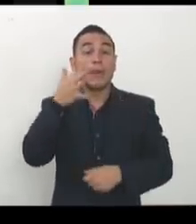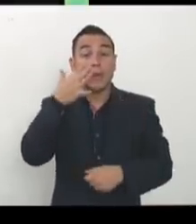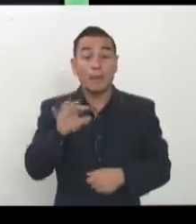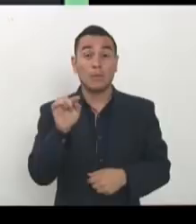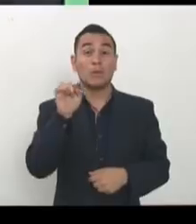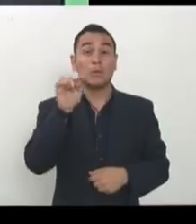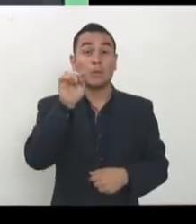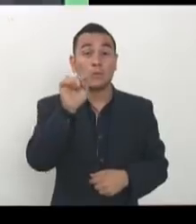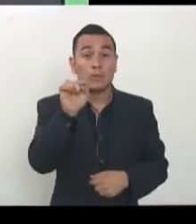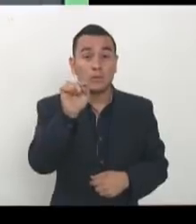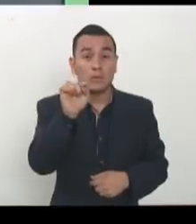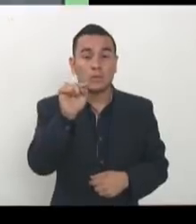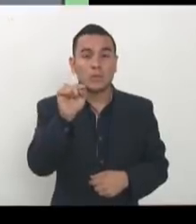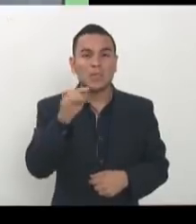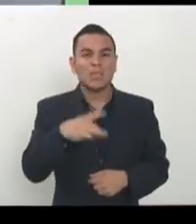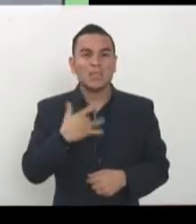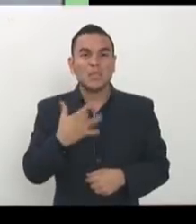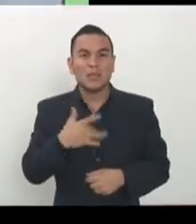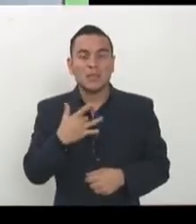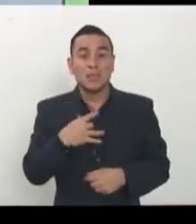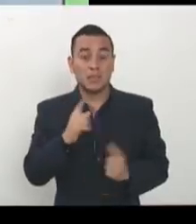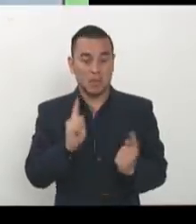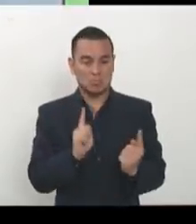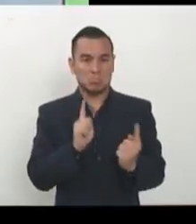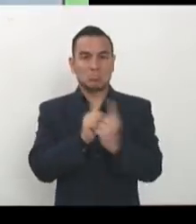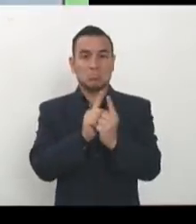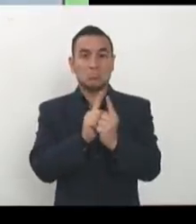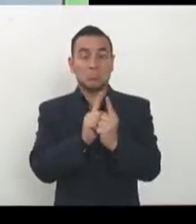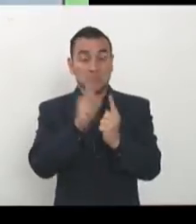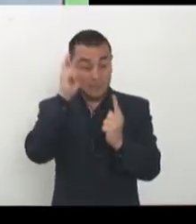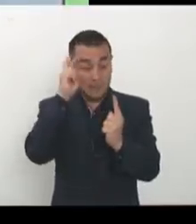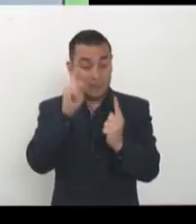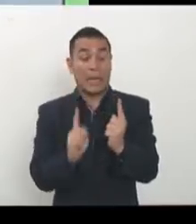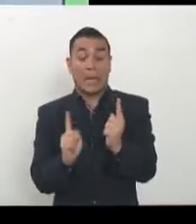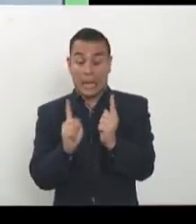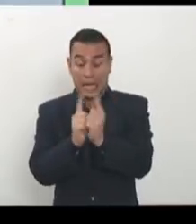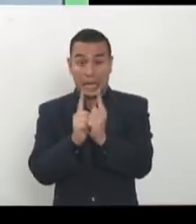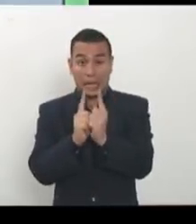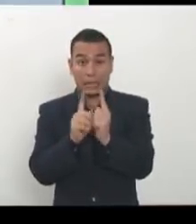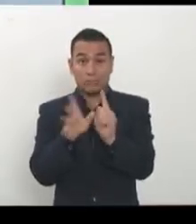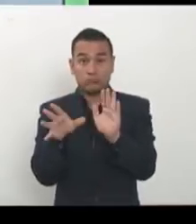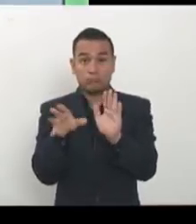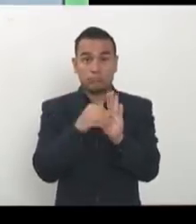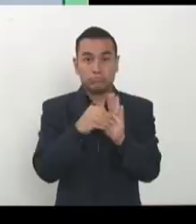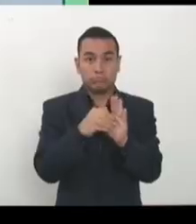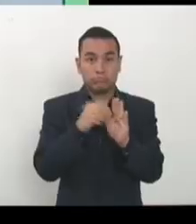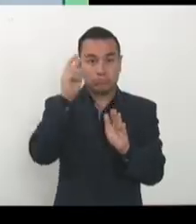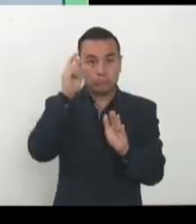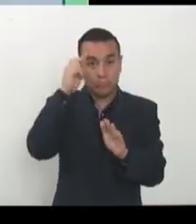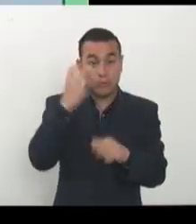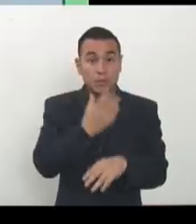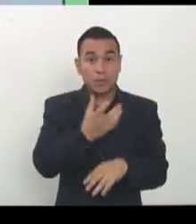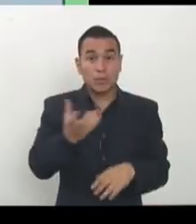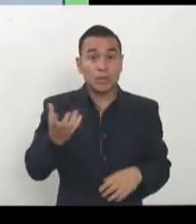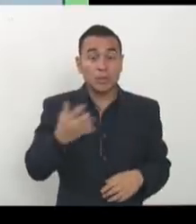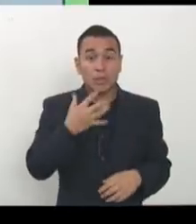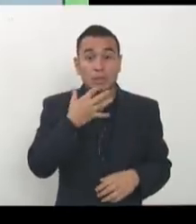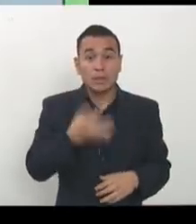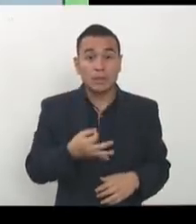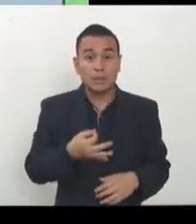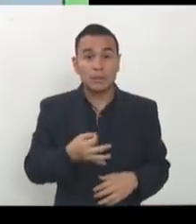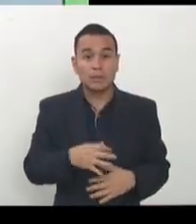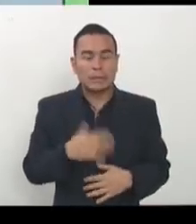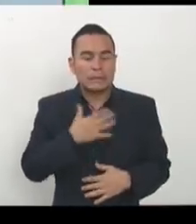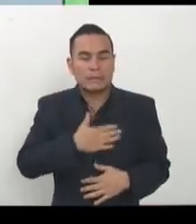que javier si tú tienes más contacto en la carga viral si tú te contagias a sus mónaco se puede es tener a uno de dinero